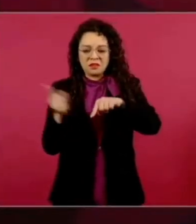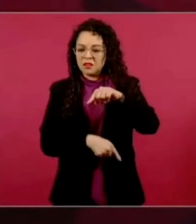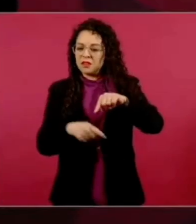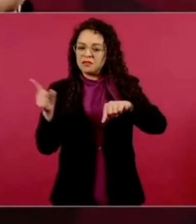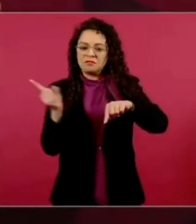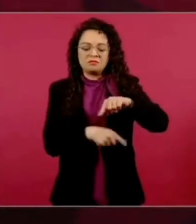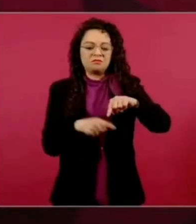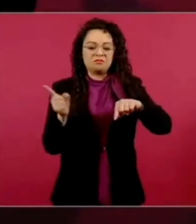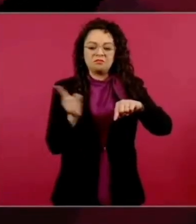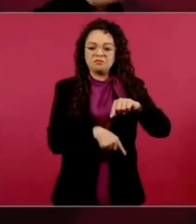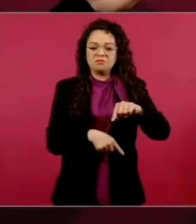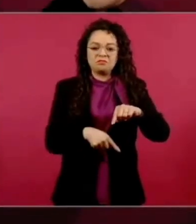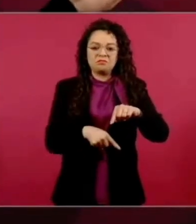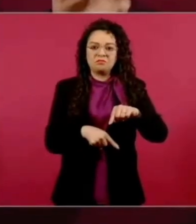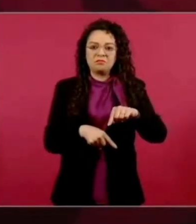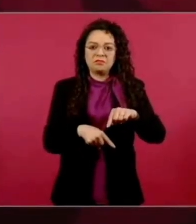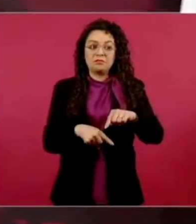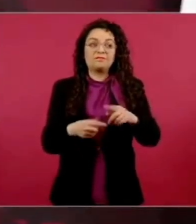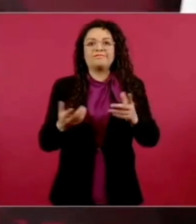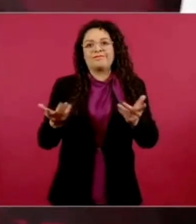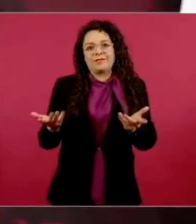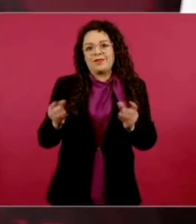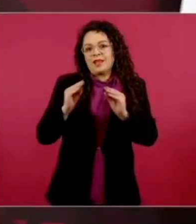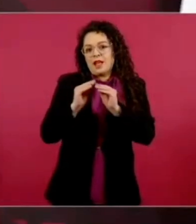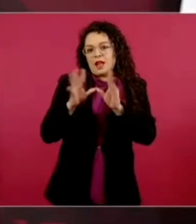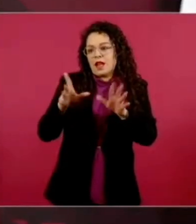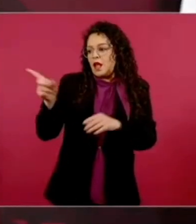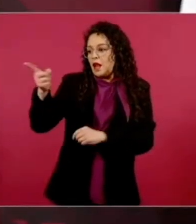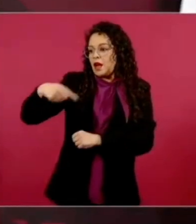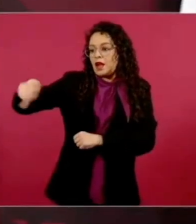Desde luego, pues no les gusta